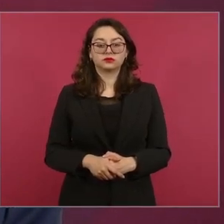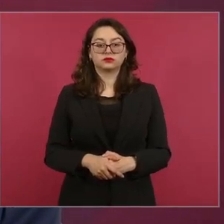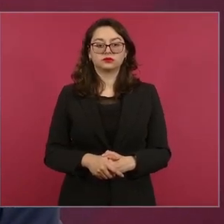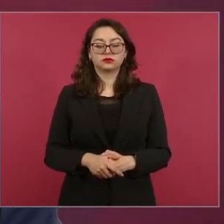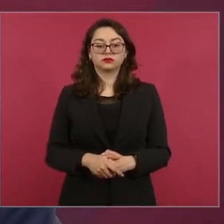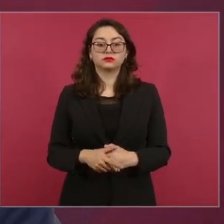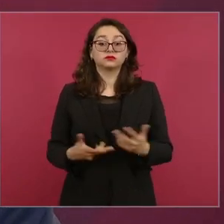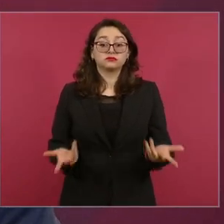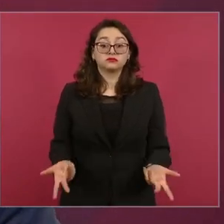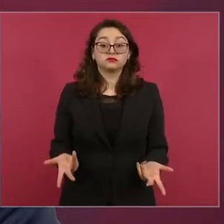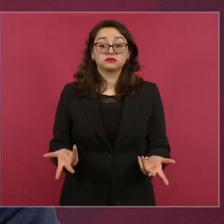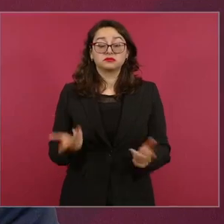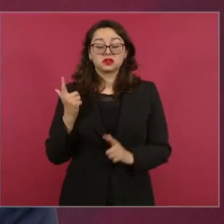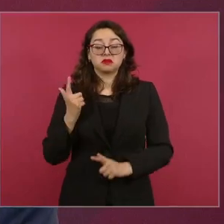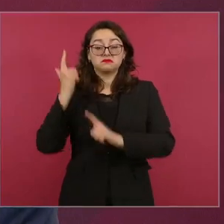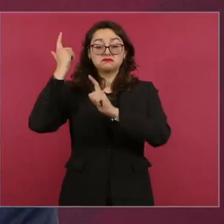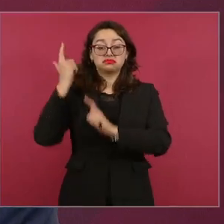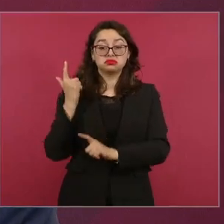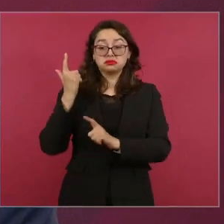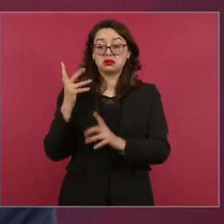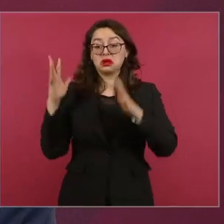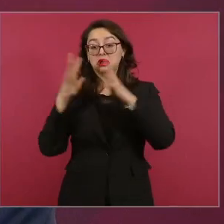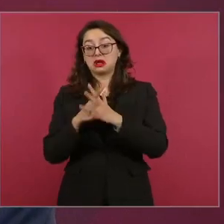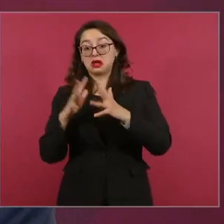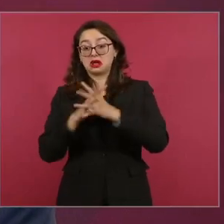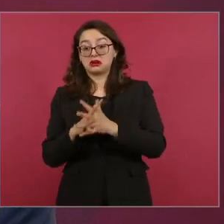la guerra y del armamentismo